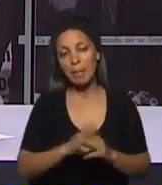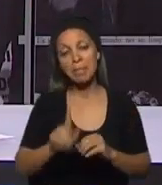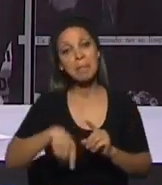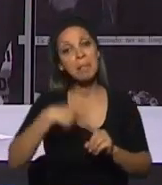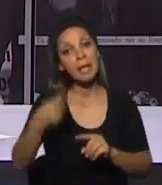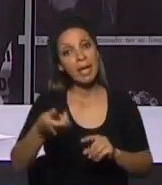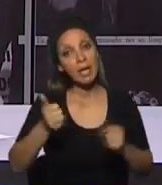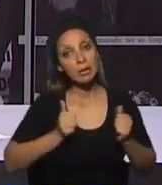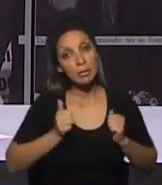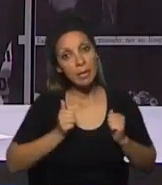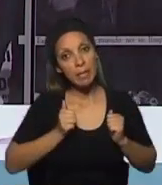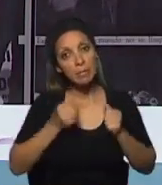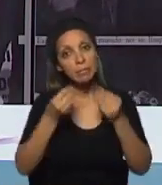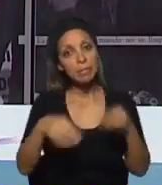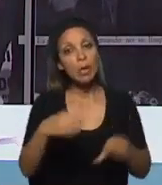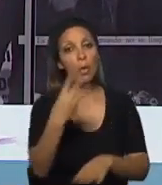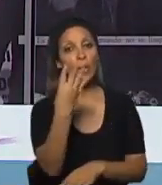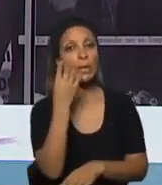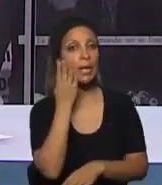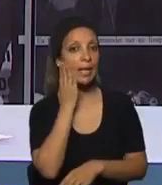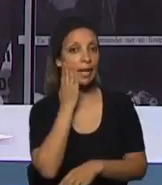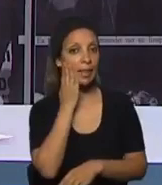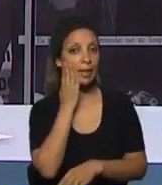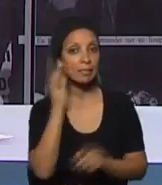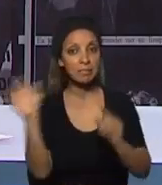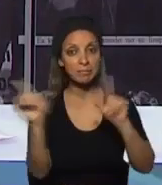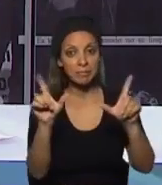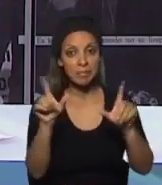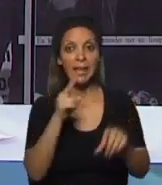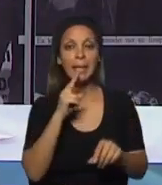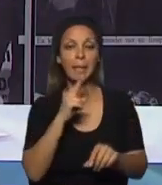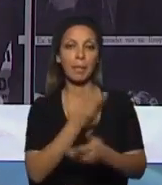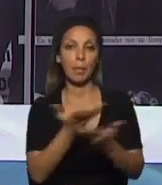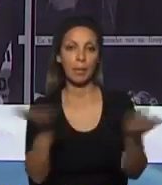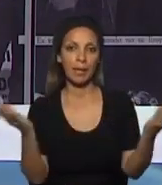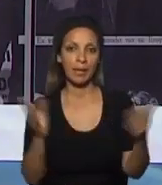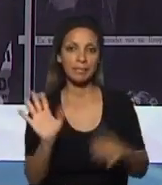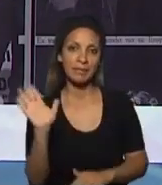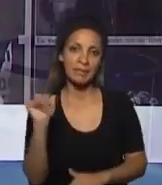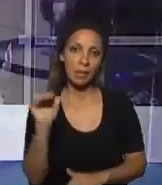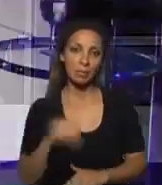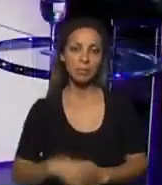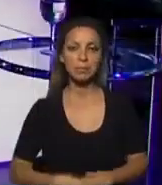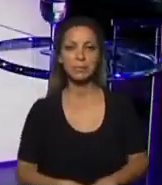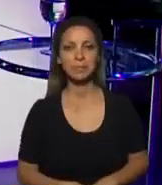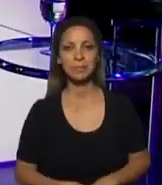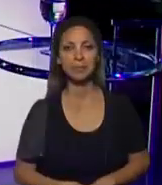esperamos a todos a partir de las 4 de la tarde en la pantalla de la televisión pública argentina. Chao.